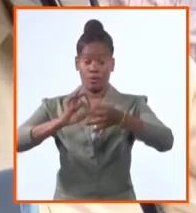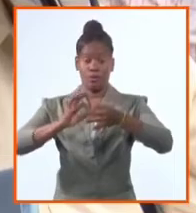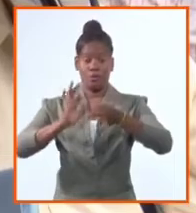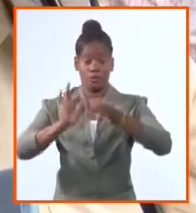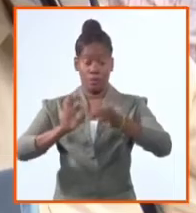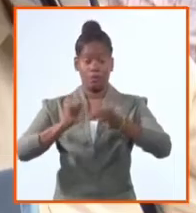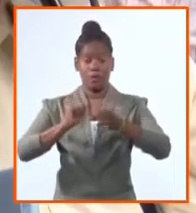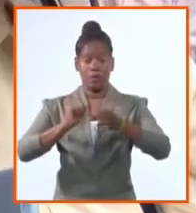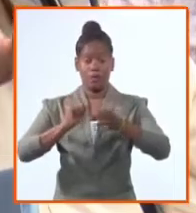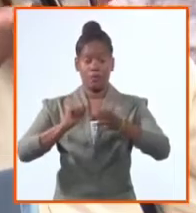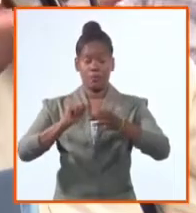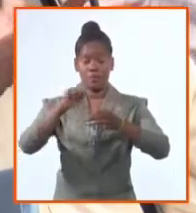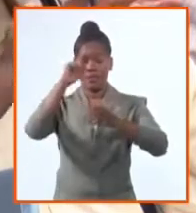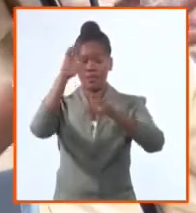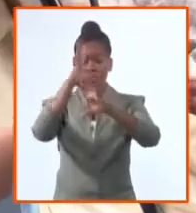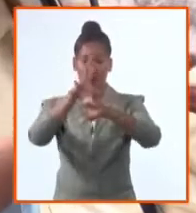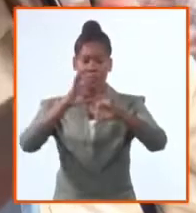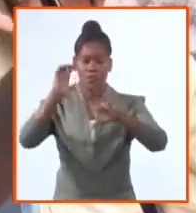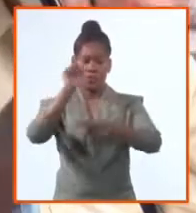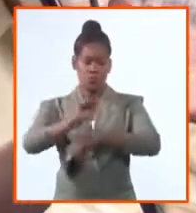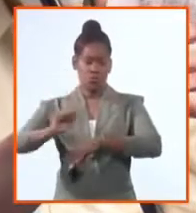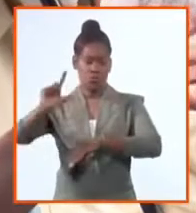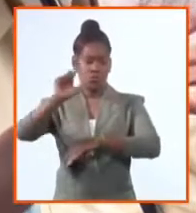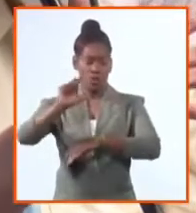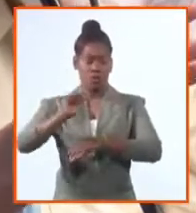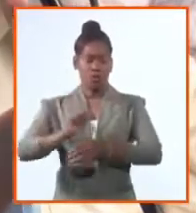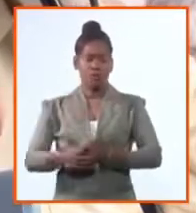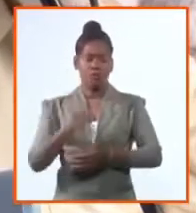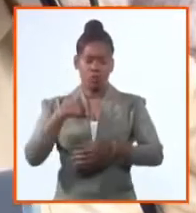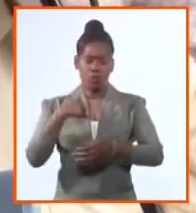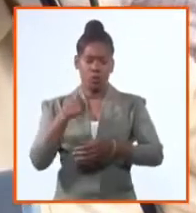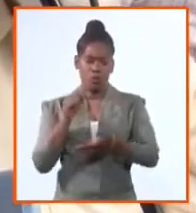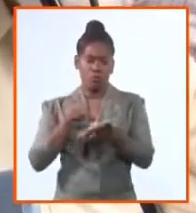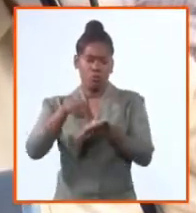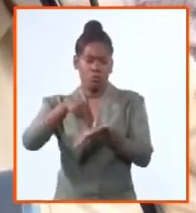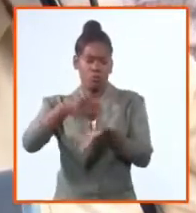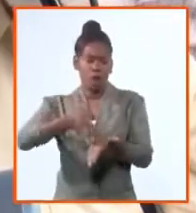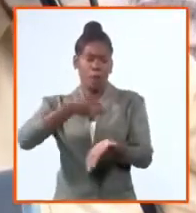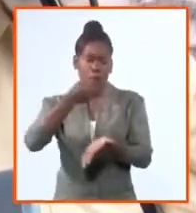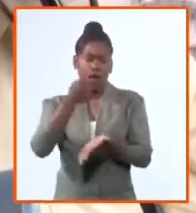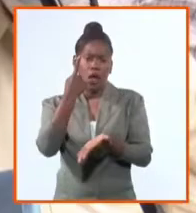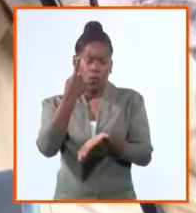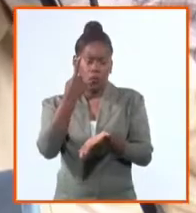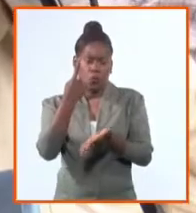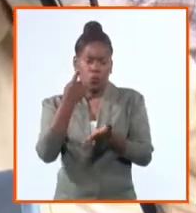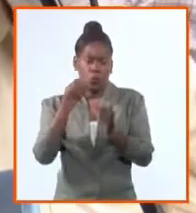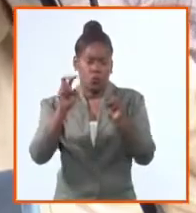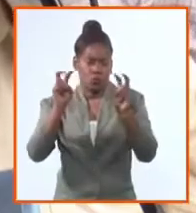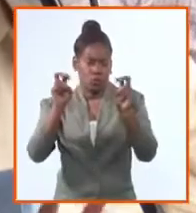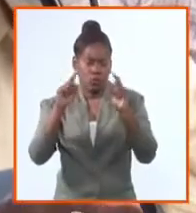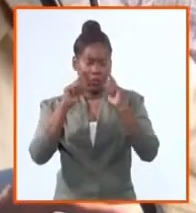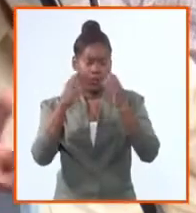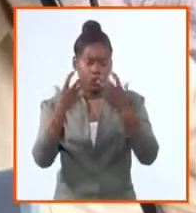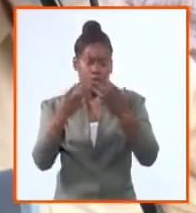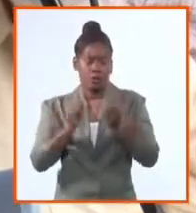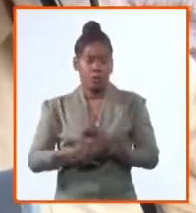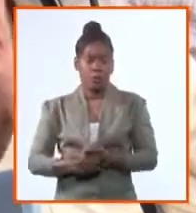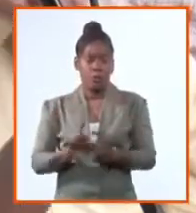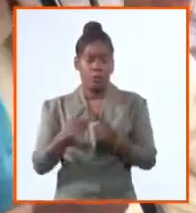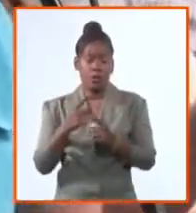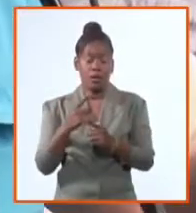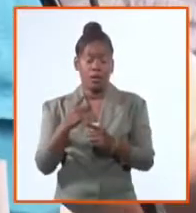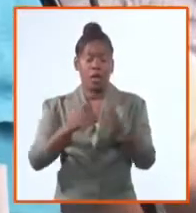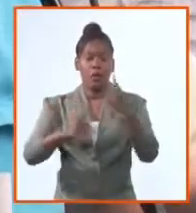Humanidades y aquí quiero hacer un comentario integrador porque